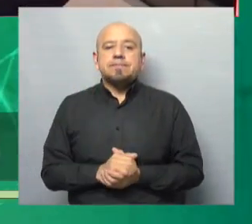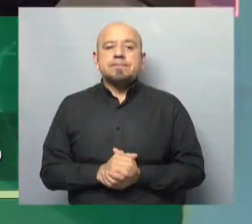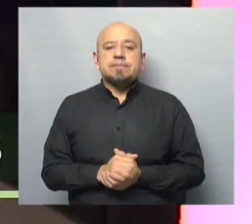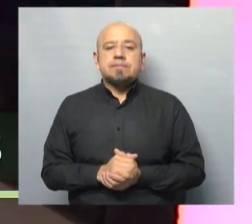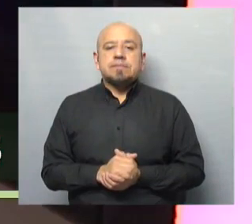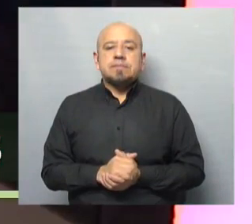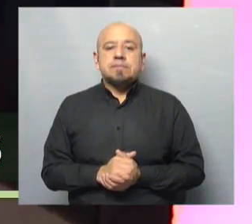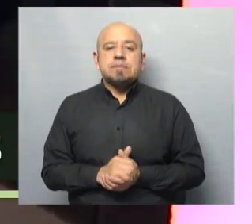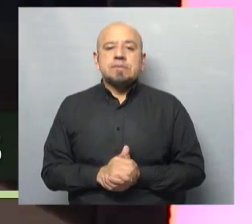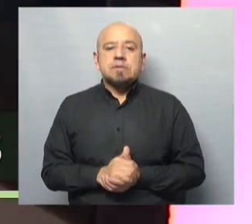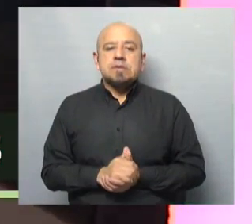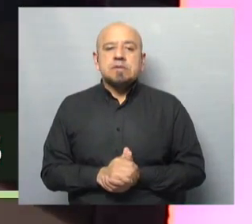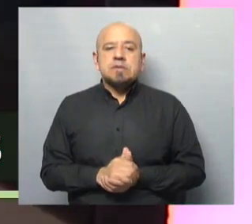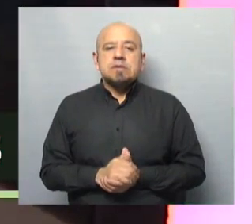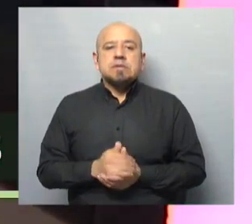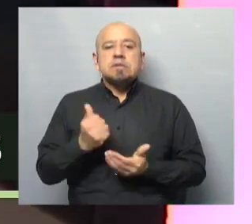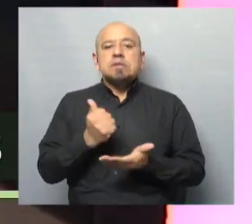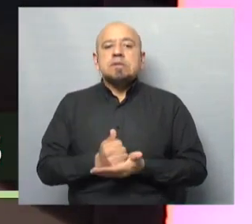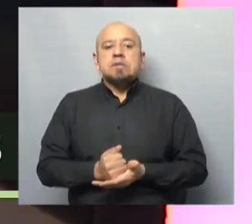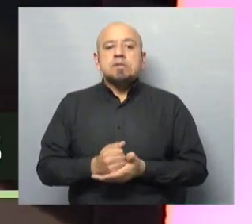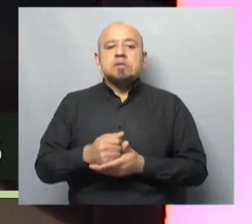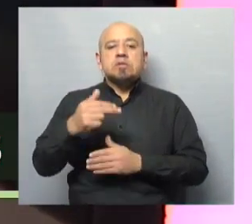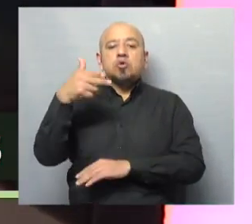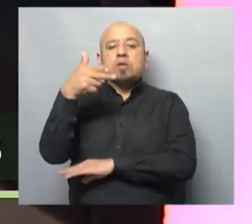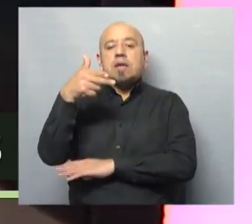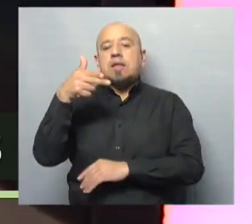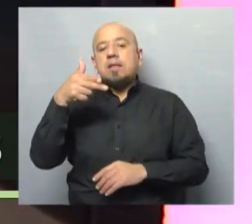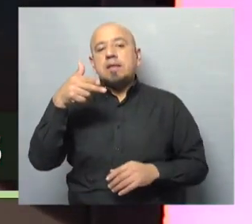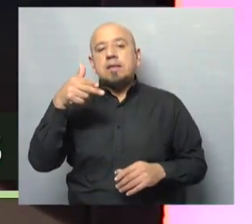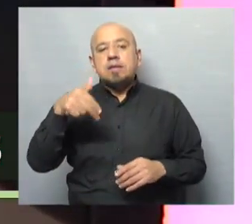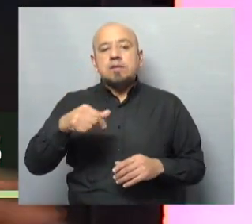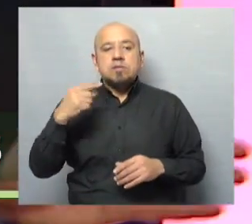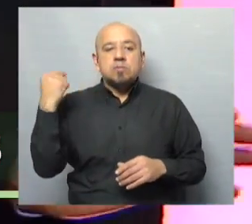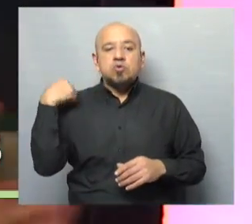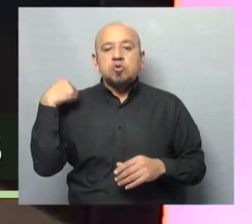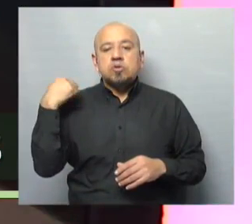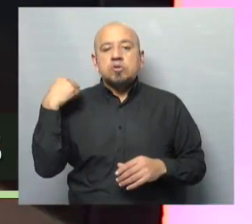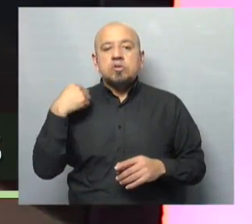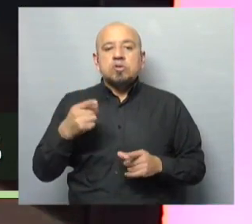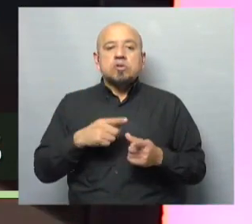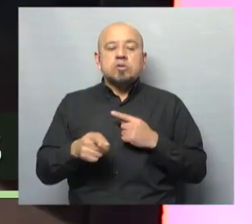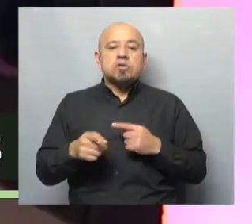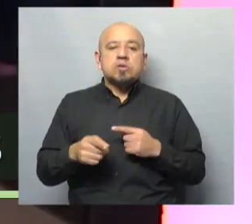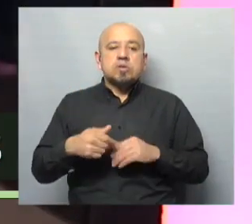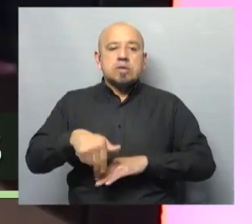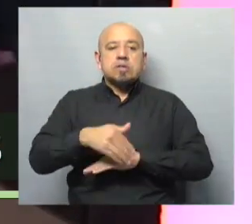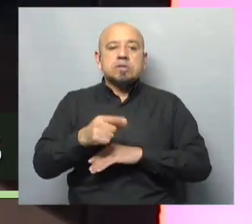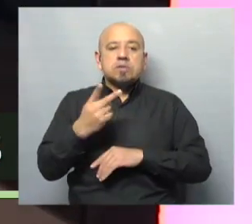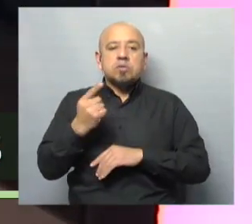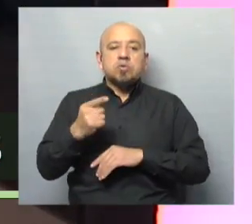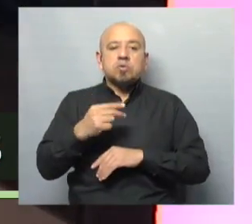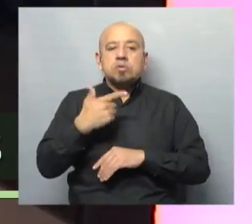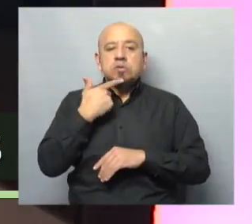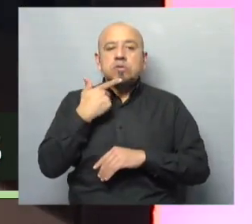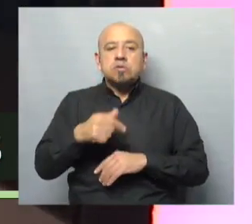buenas noches estamos aquí en el hotel dazzler de pocitos aquí sobre la calle de 21 de septiembre donde